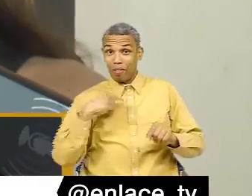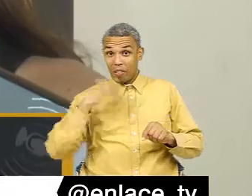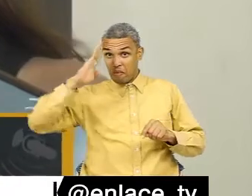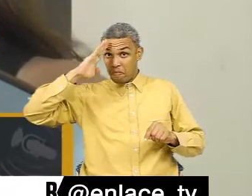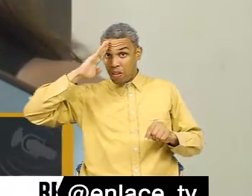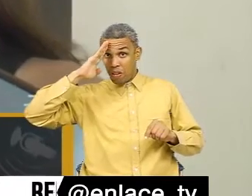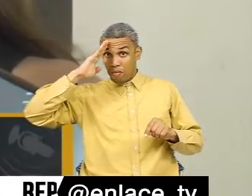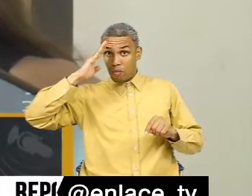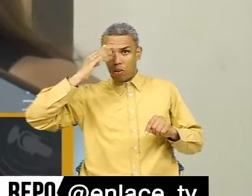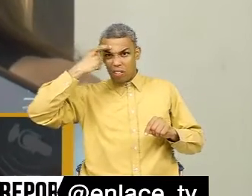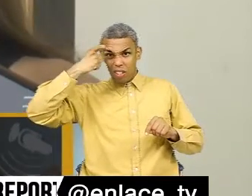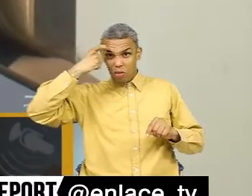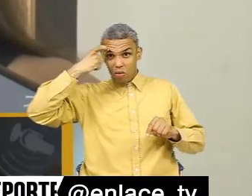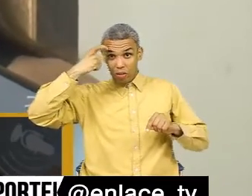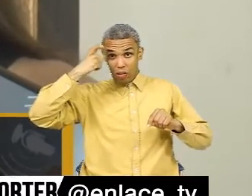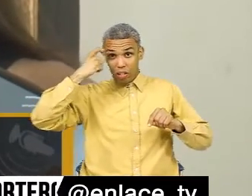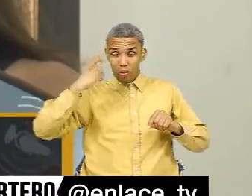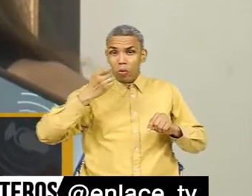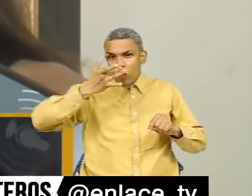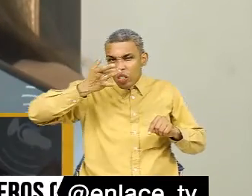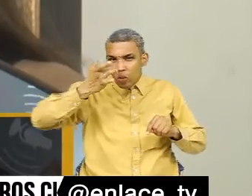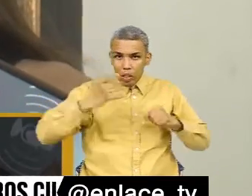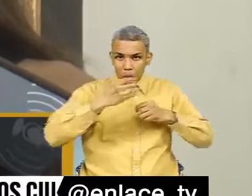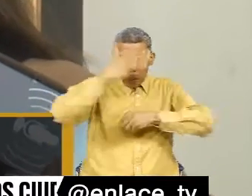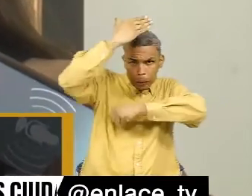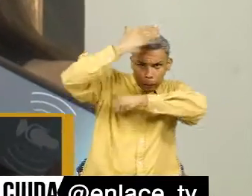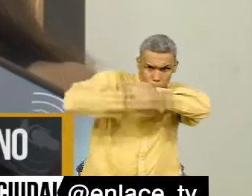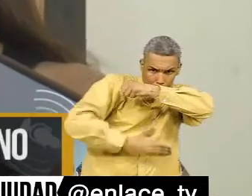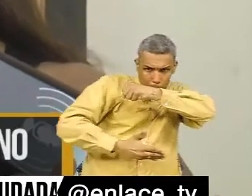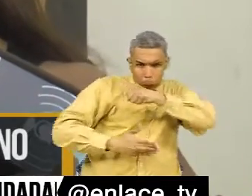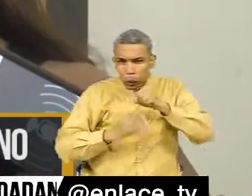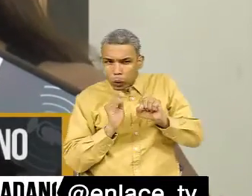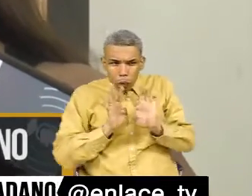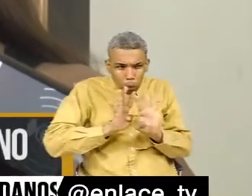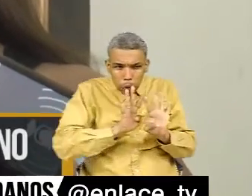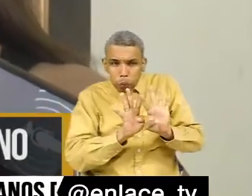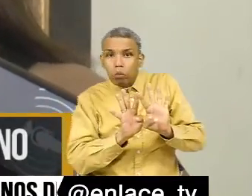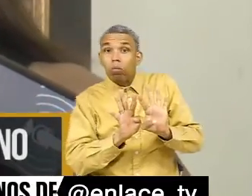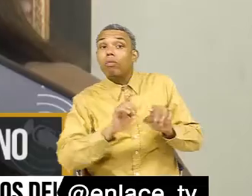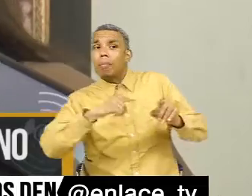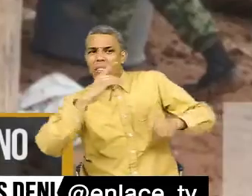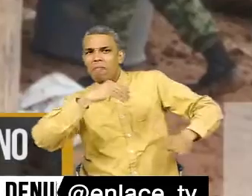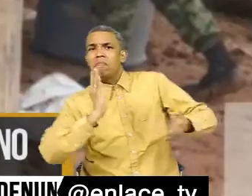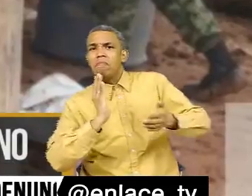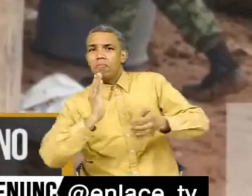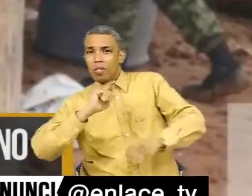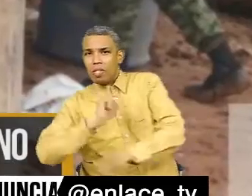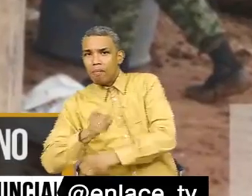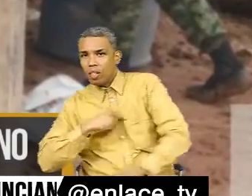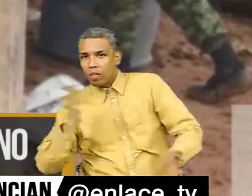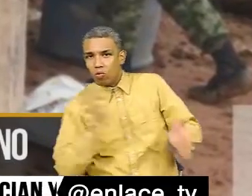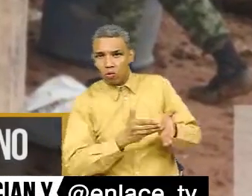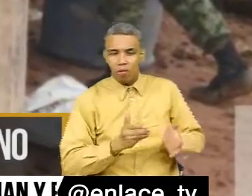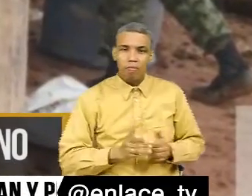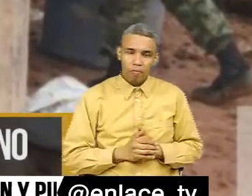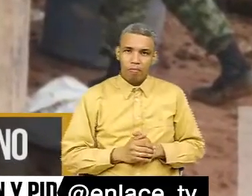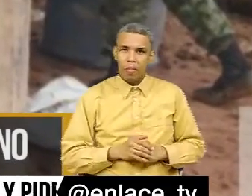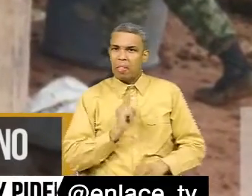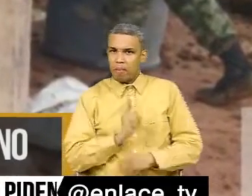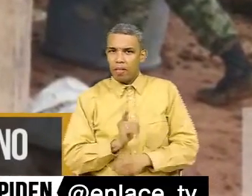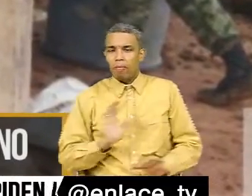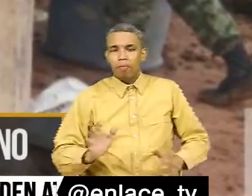y la correspondiente reparación directa ante el Estado por la muerte del señor para su familia y sus hijos. El Ejército Nacional ha dicho que